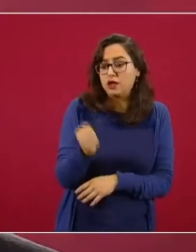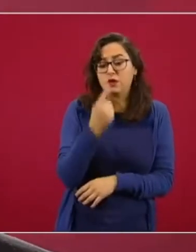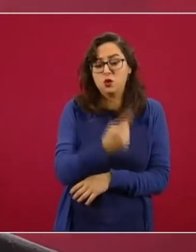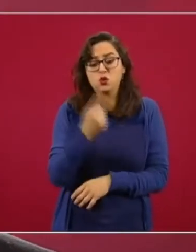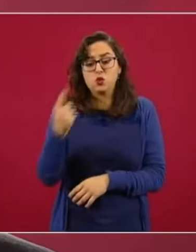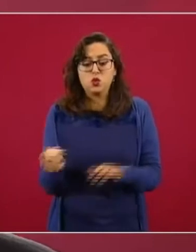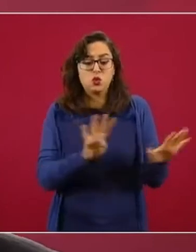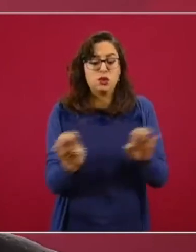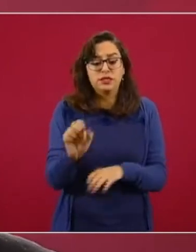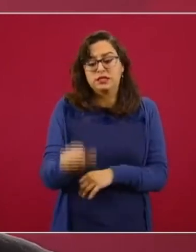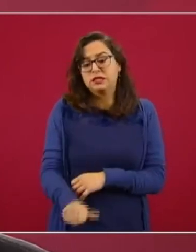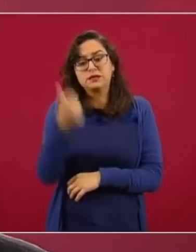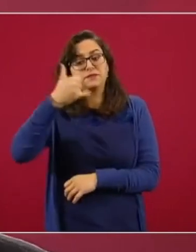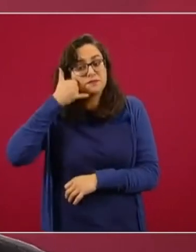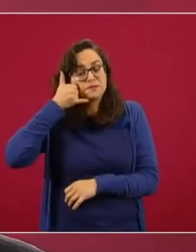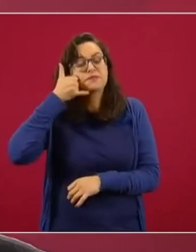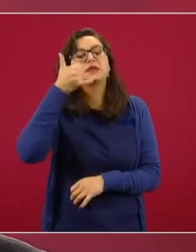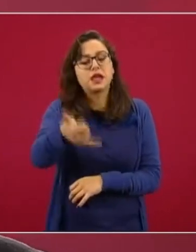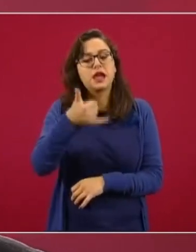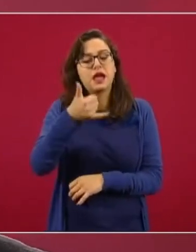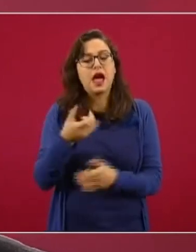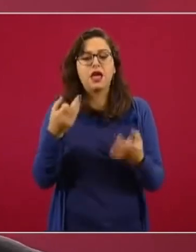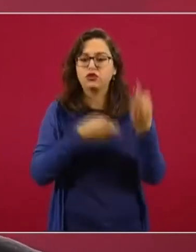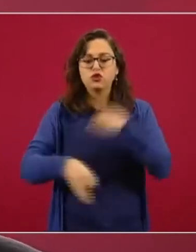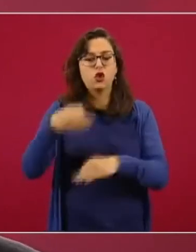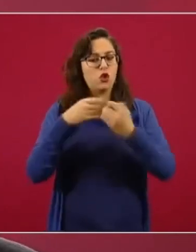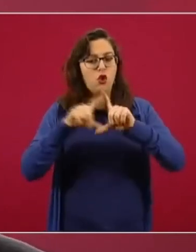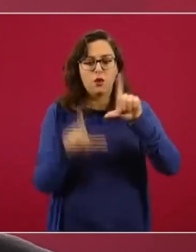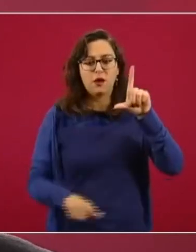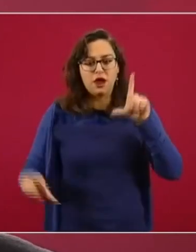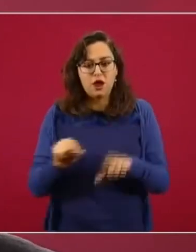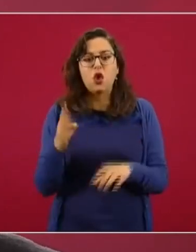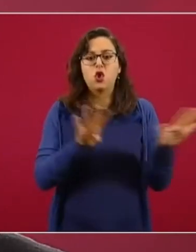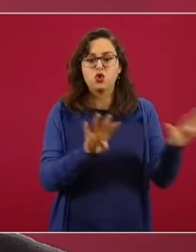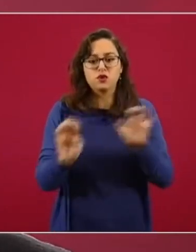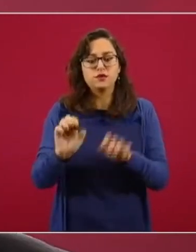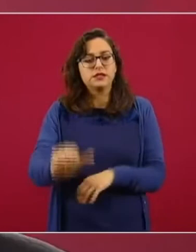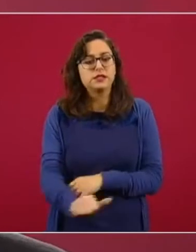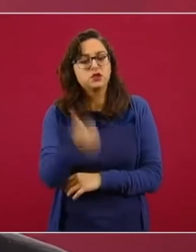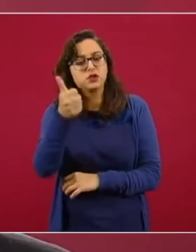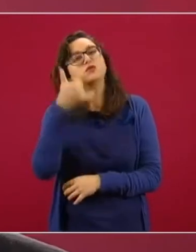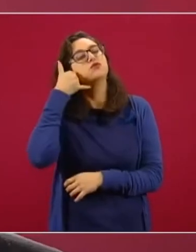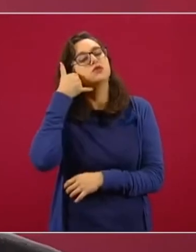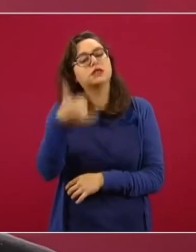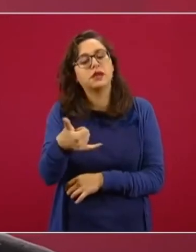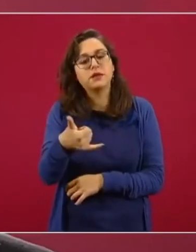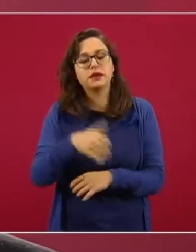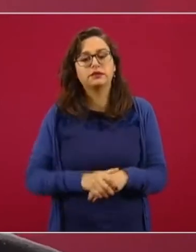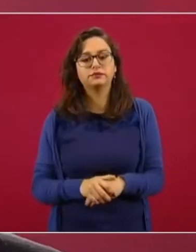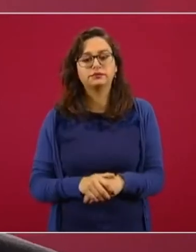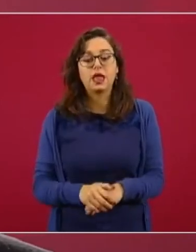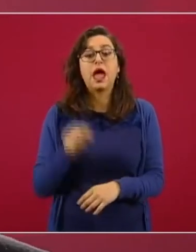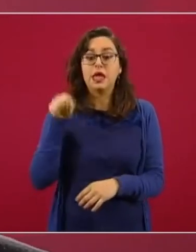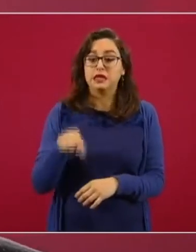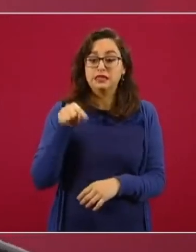es el número universal de atención de emergencias en el país. 911. En el